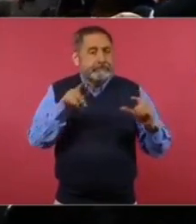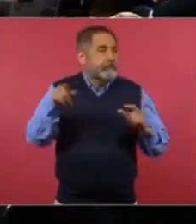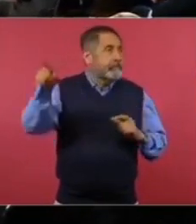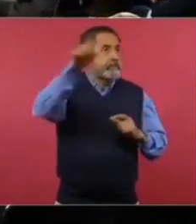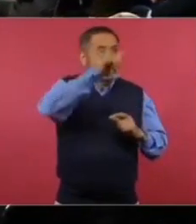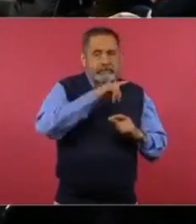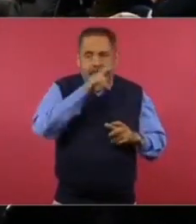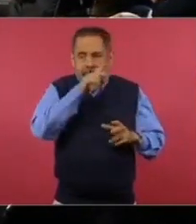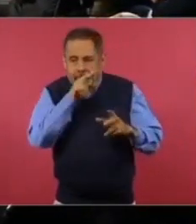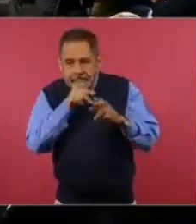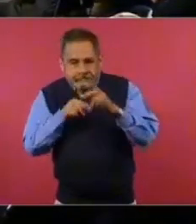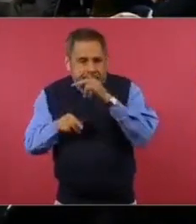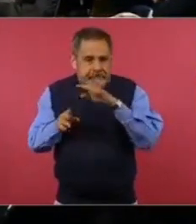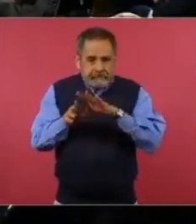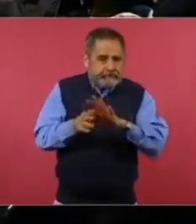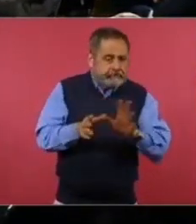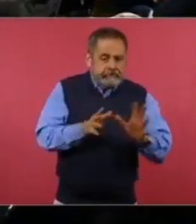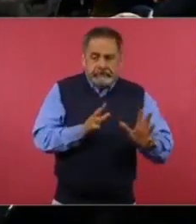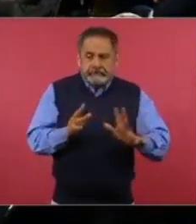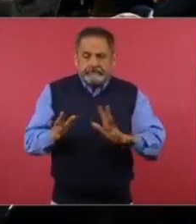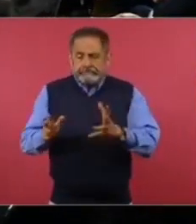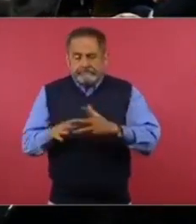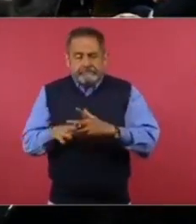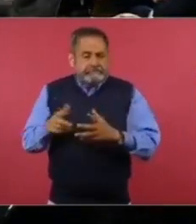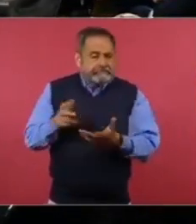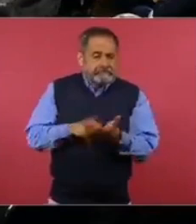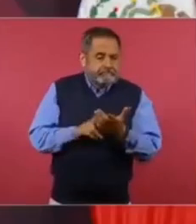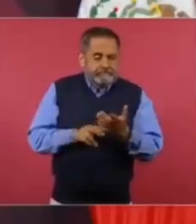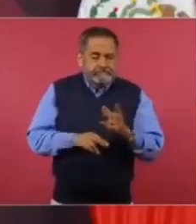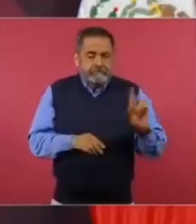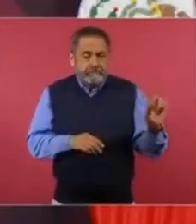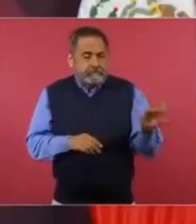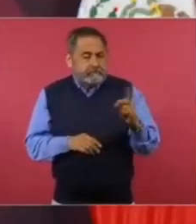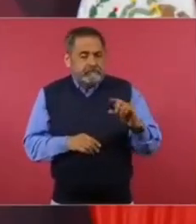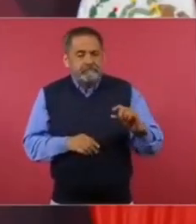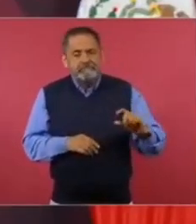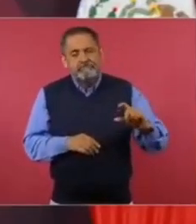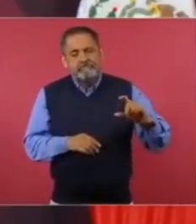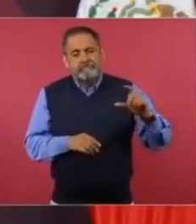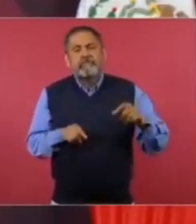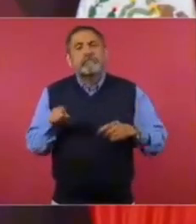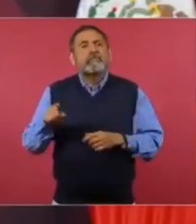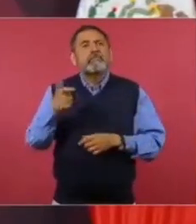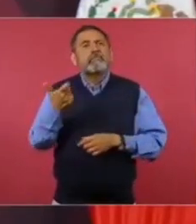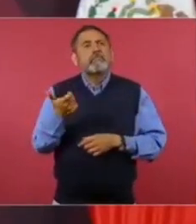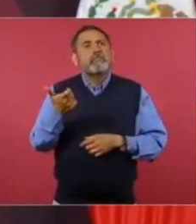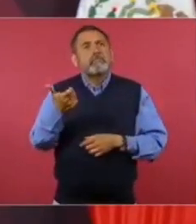nerviosismo, volatilidad, sí, y subió, llegó hasta